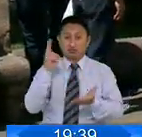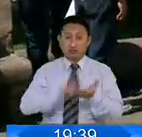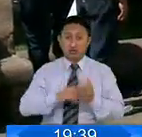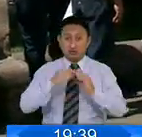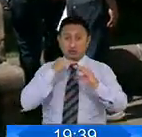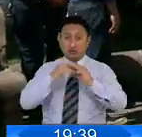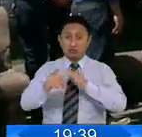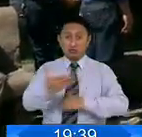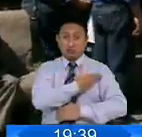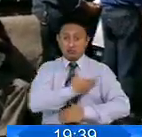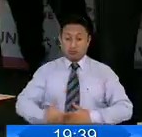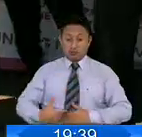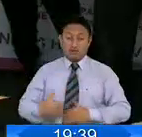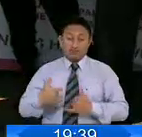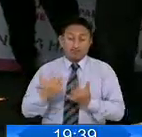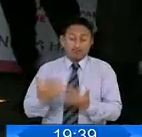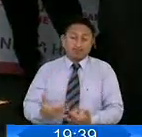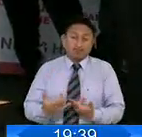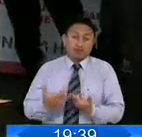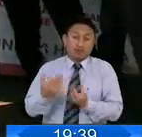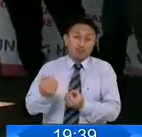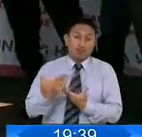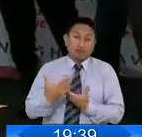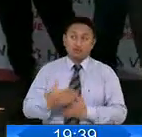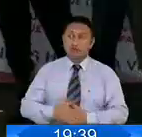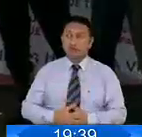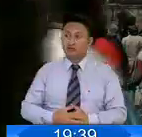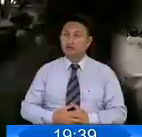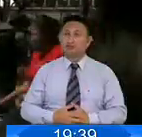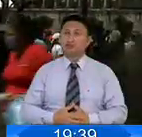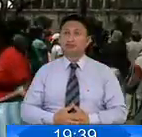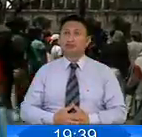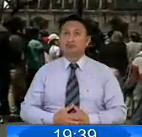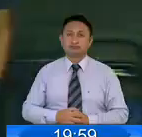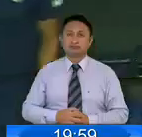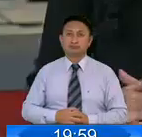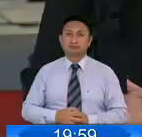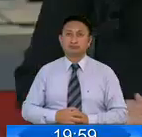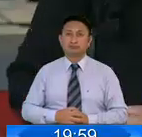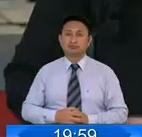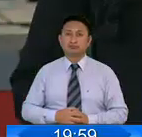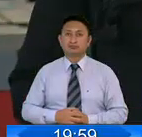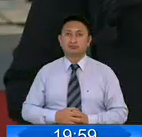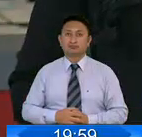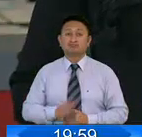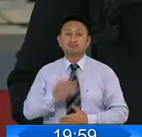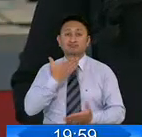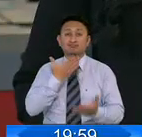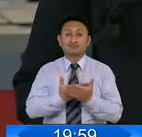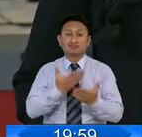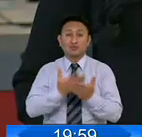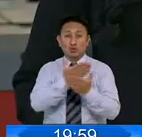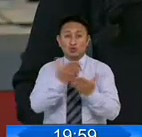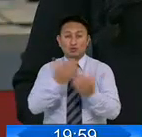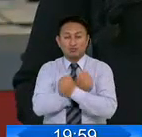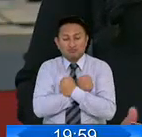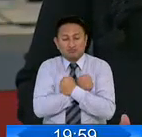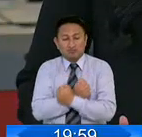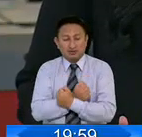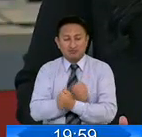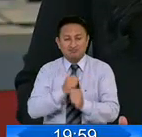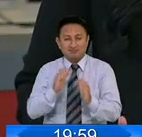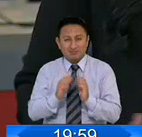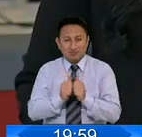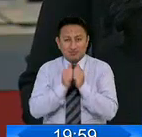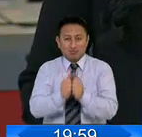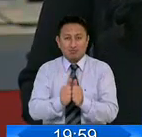y ahora están a la espera de una respuesta de la cartera de salud. Informó Priscila. Gracias por su cariño, compañía,